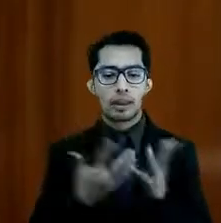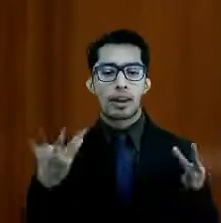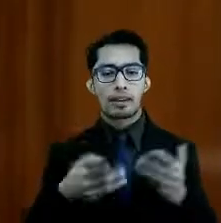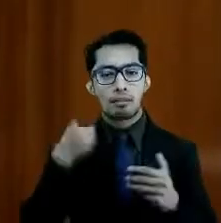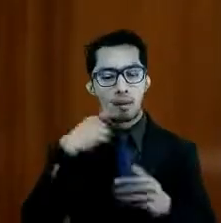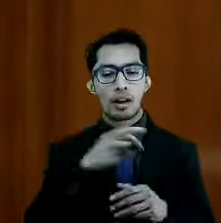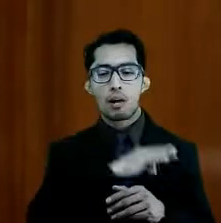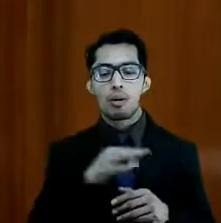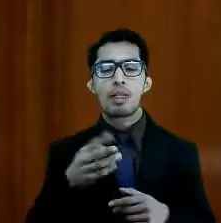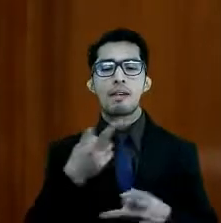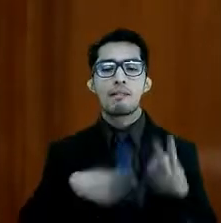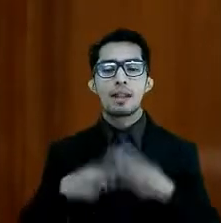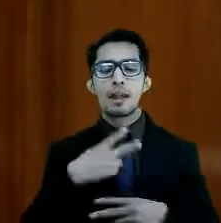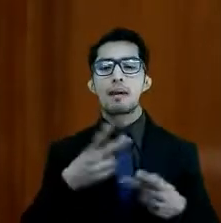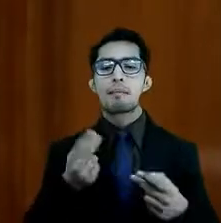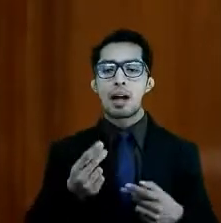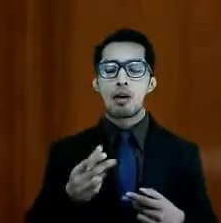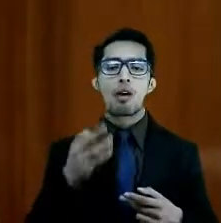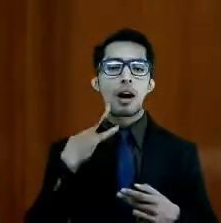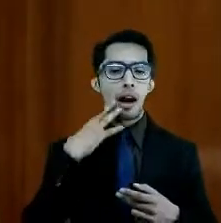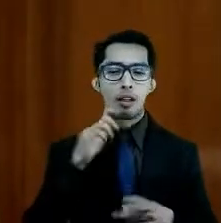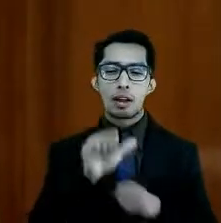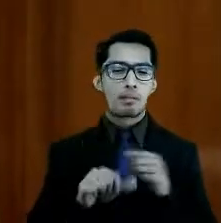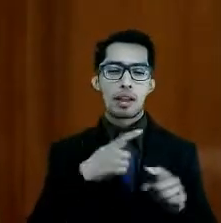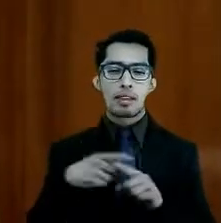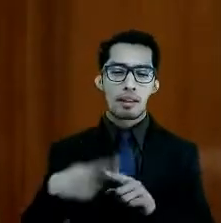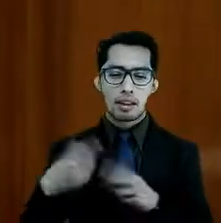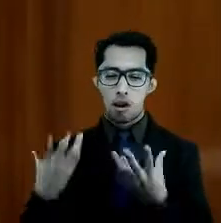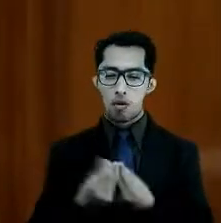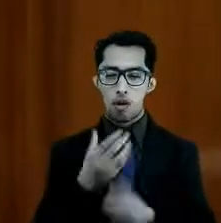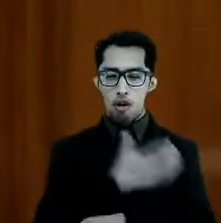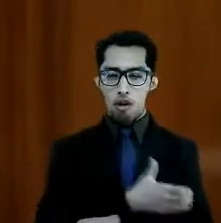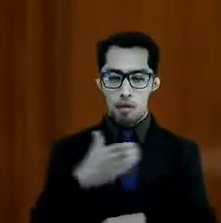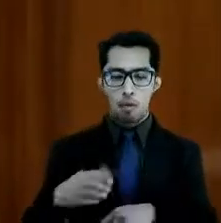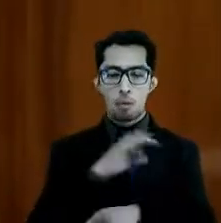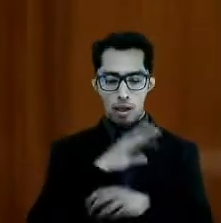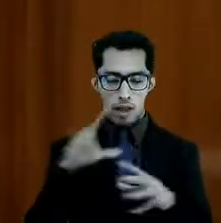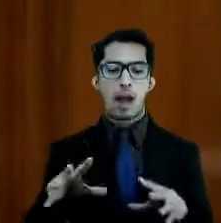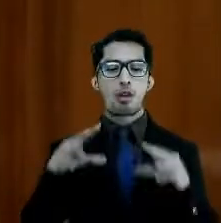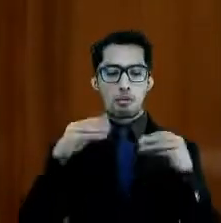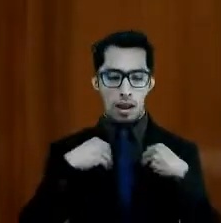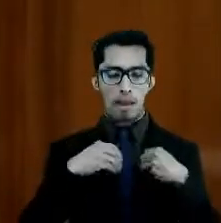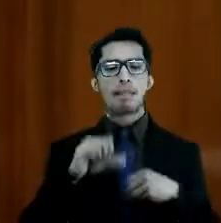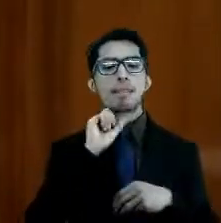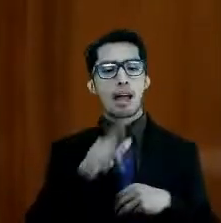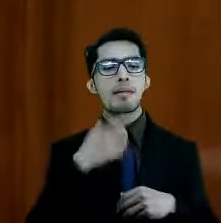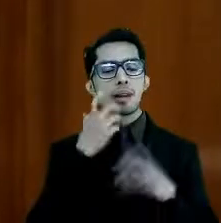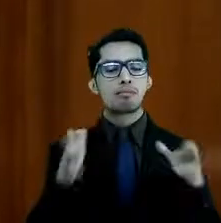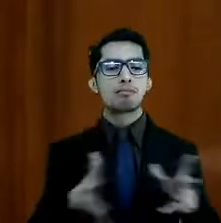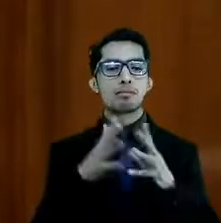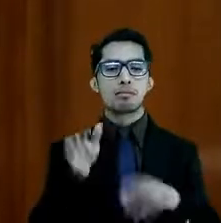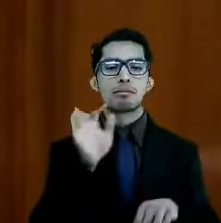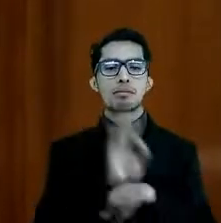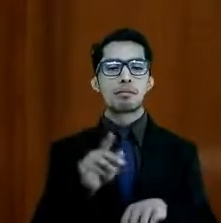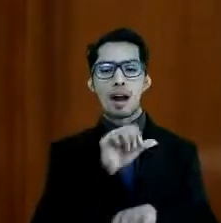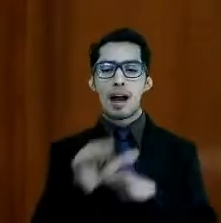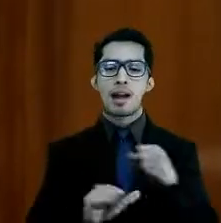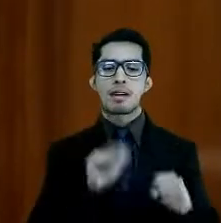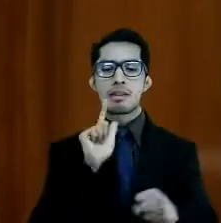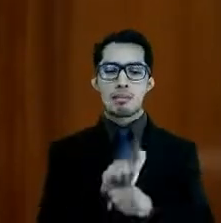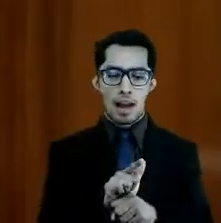la adopción de perros, gatos y diversos animales de compañía. Asimismo, impulsar acciones en favor de los